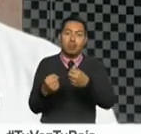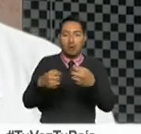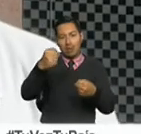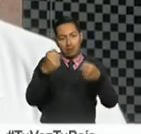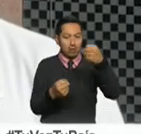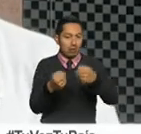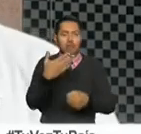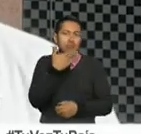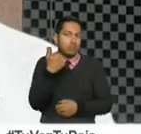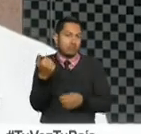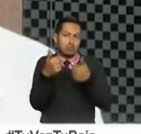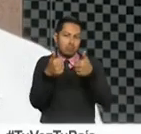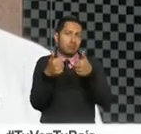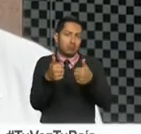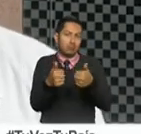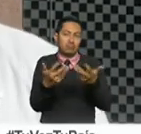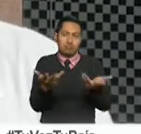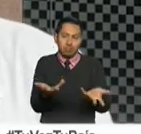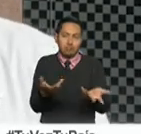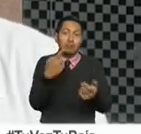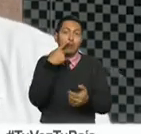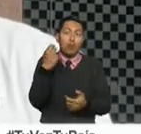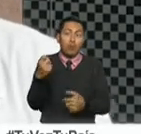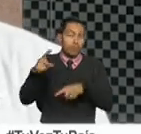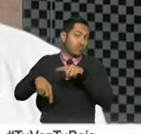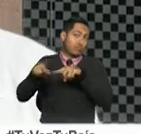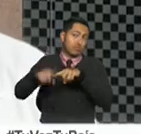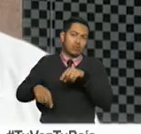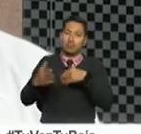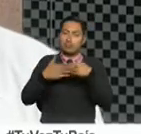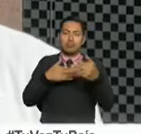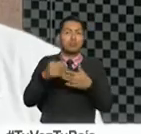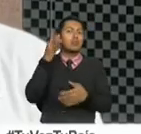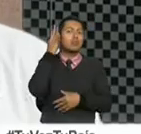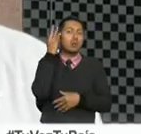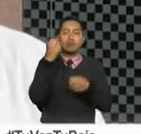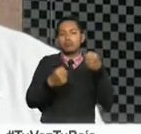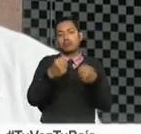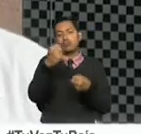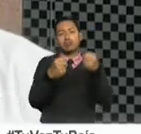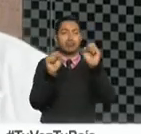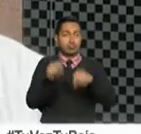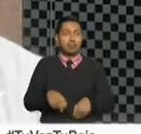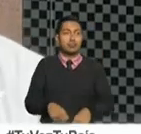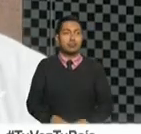mejor, y sucederá en el caso de que el hombre no pueda llevarla y tenga trabajo.